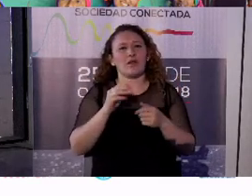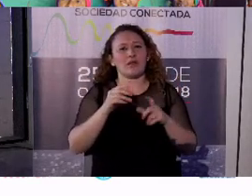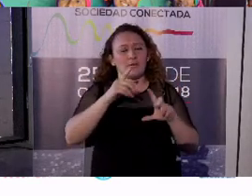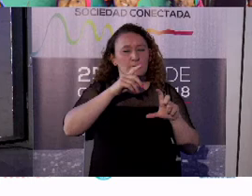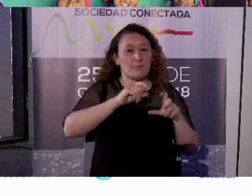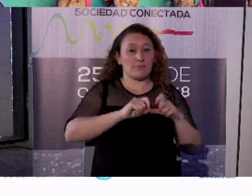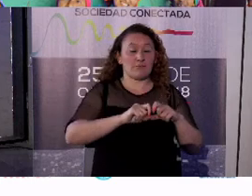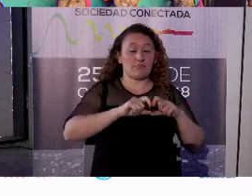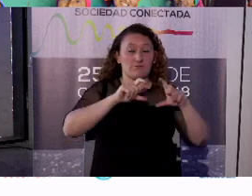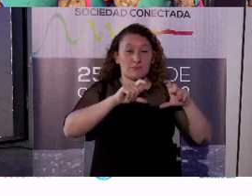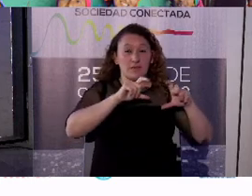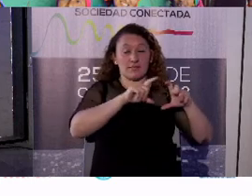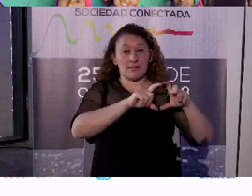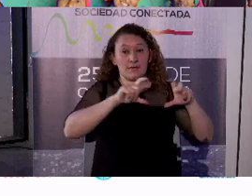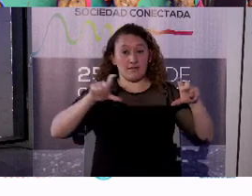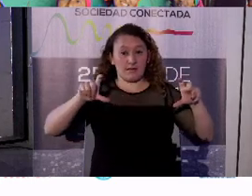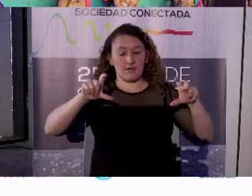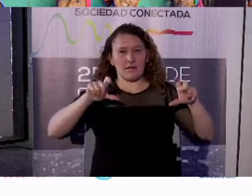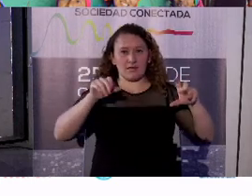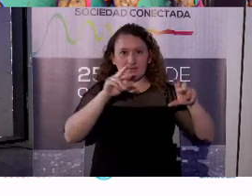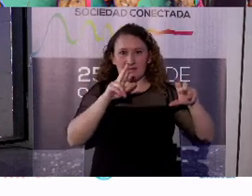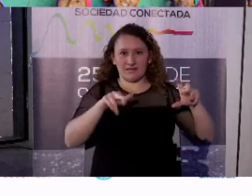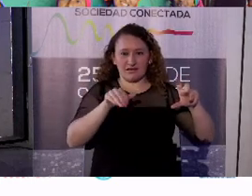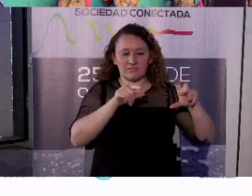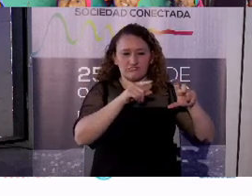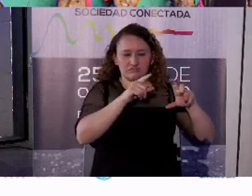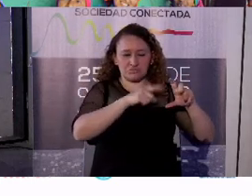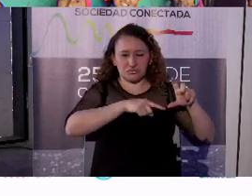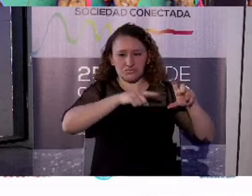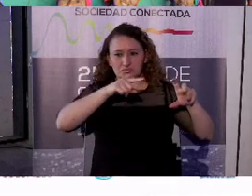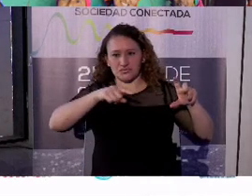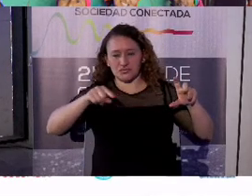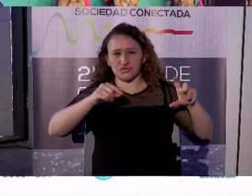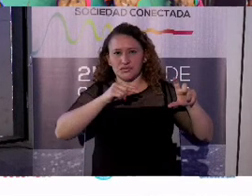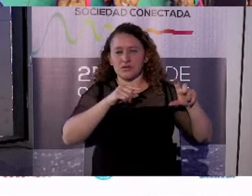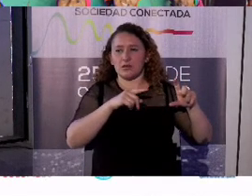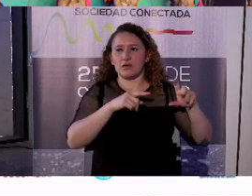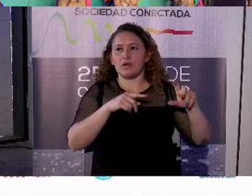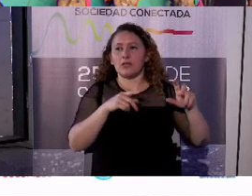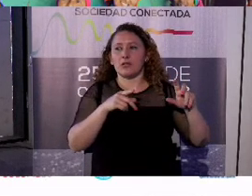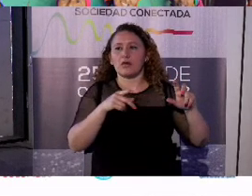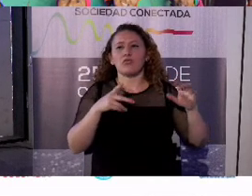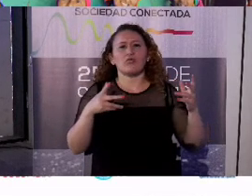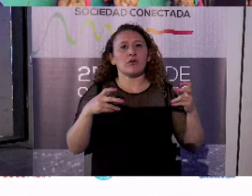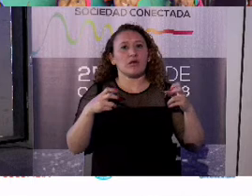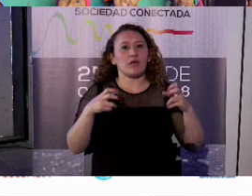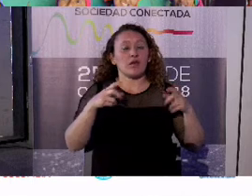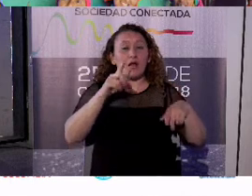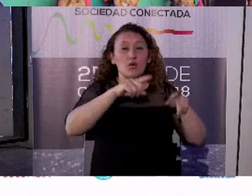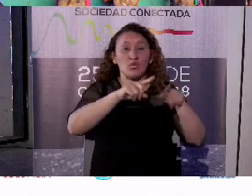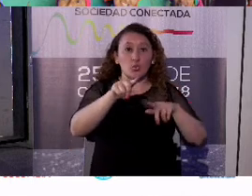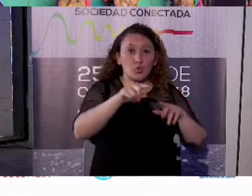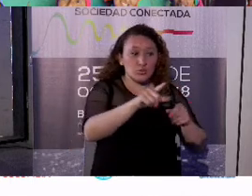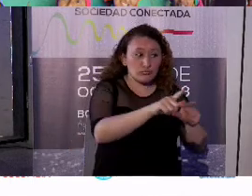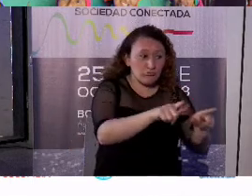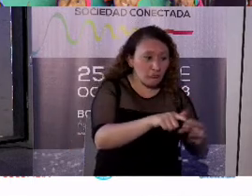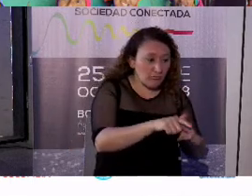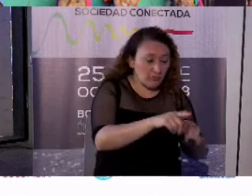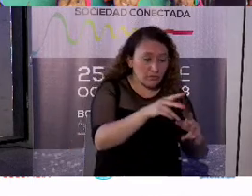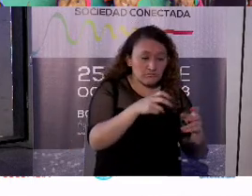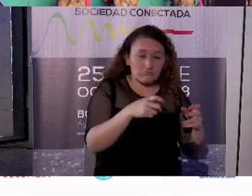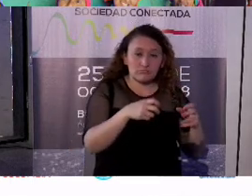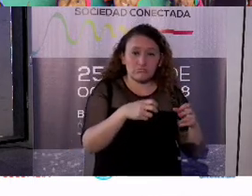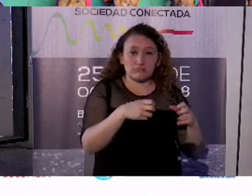ancha en en localidades en las cuales no existe este electricidad y lo han hecho a través de de